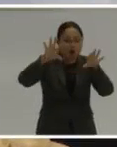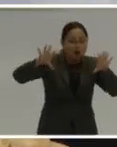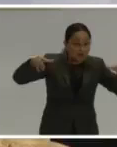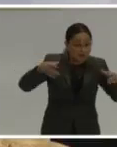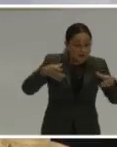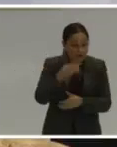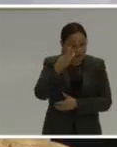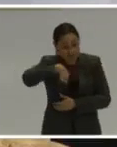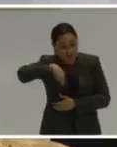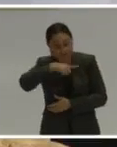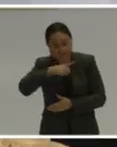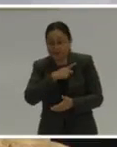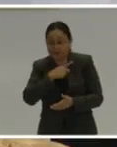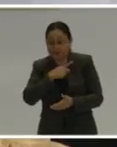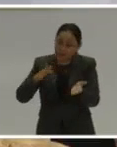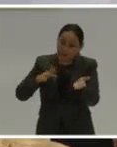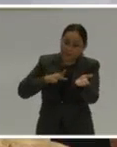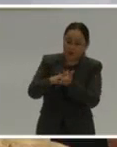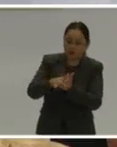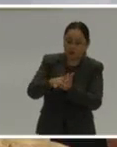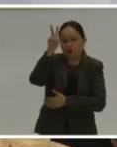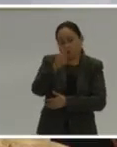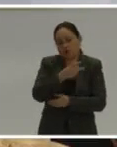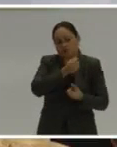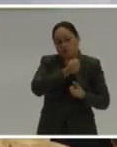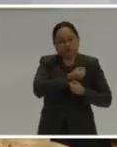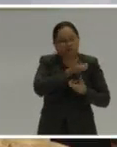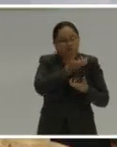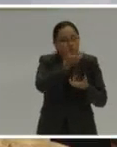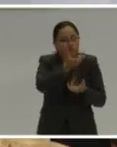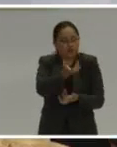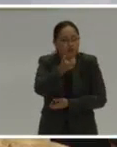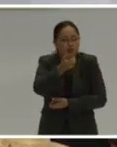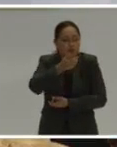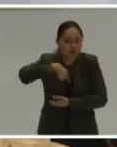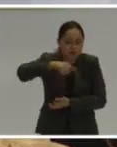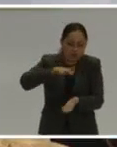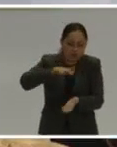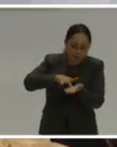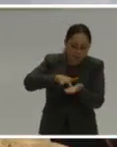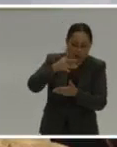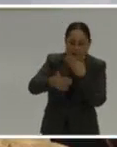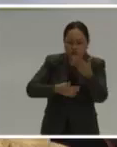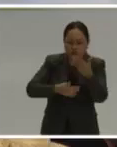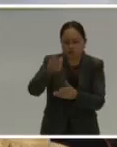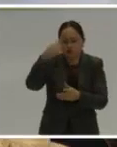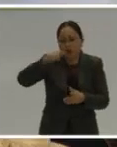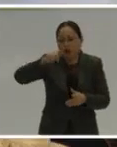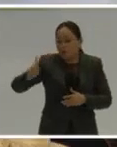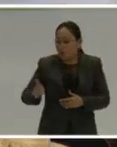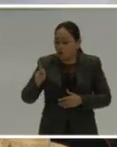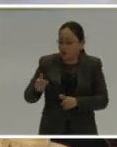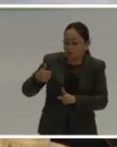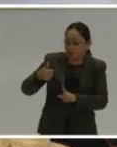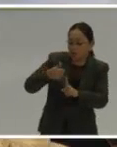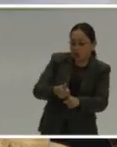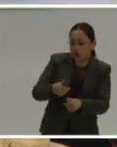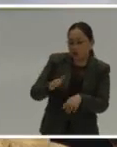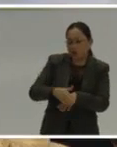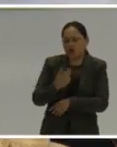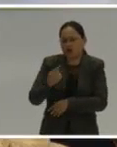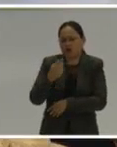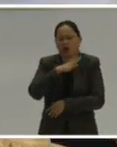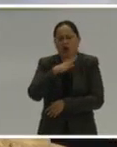y estamos. Y la verdad, con todo corazón, es que uno apoya este proceso de autonomías por el